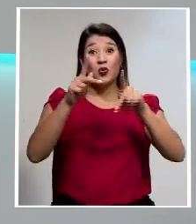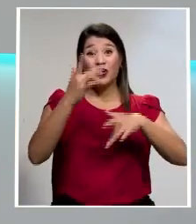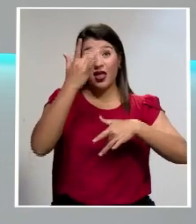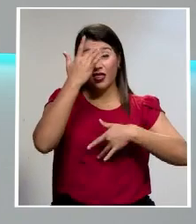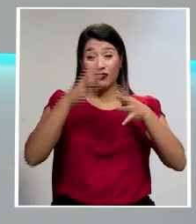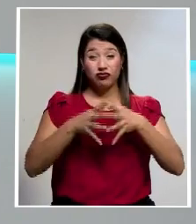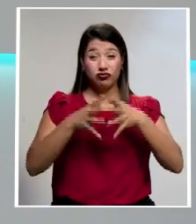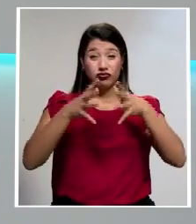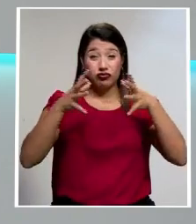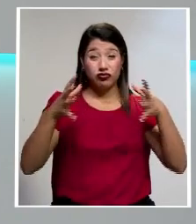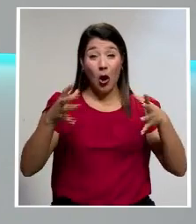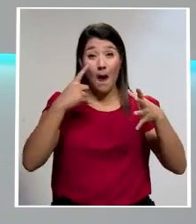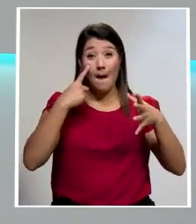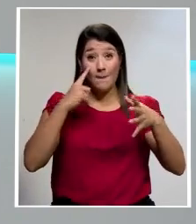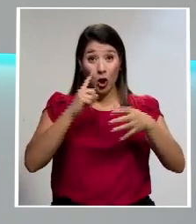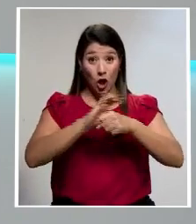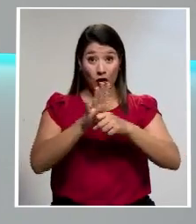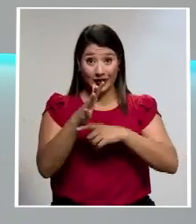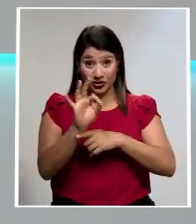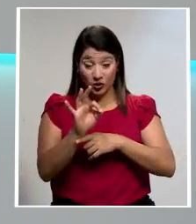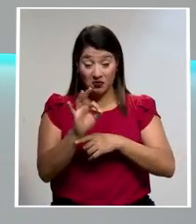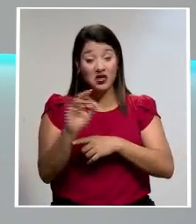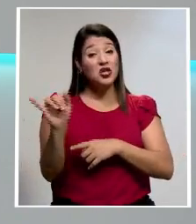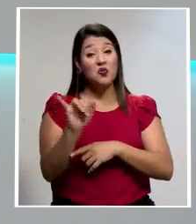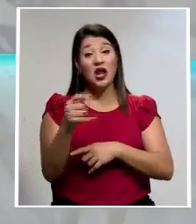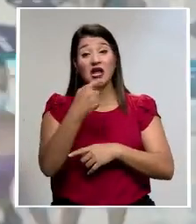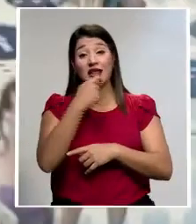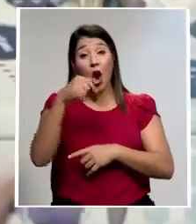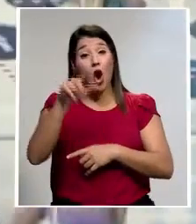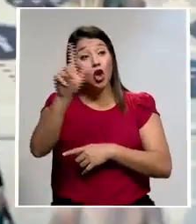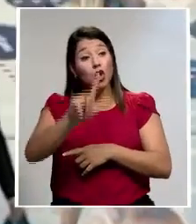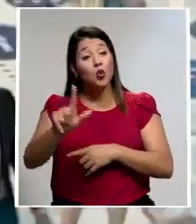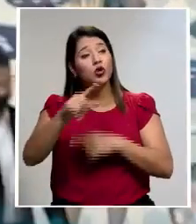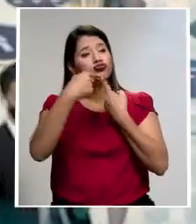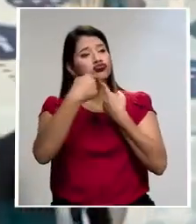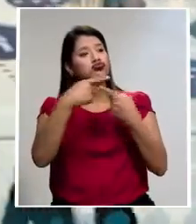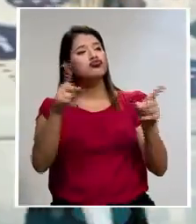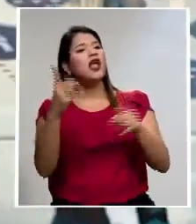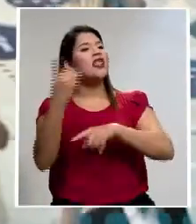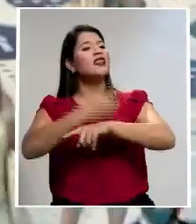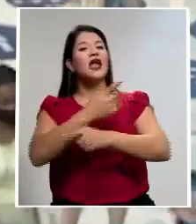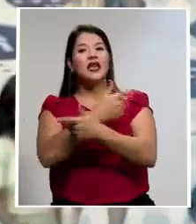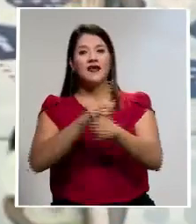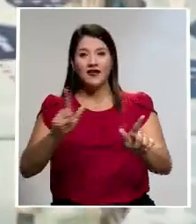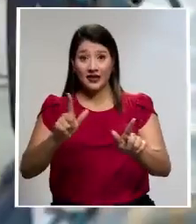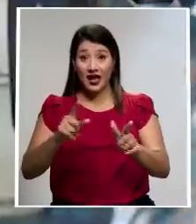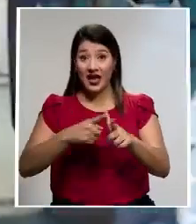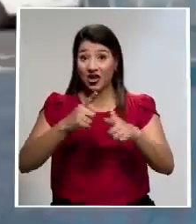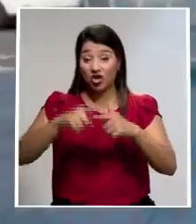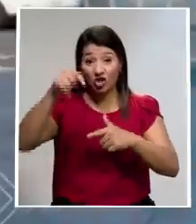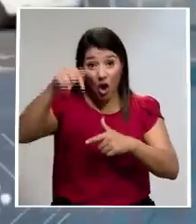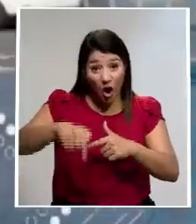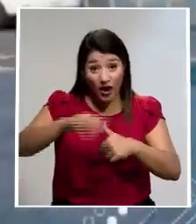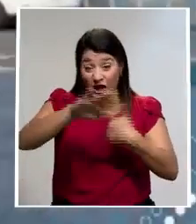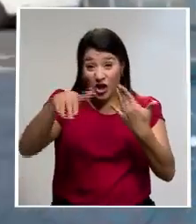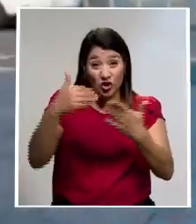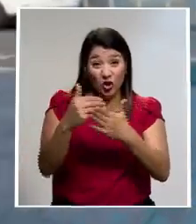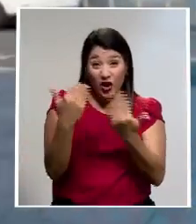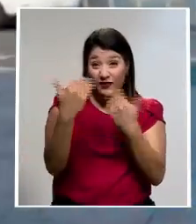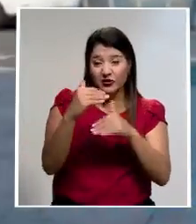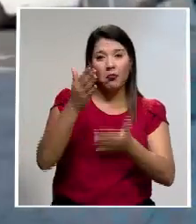por la COVID-19, Inglaterra denominó este lunes el Día de la Libertad, pues se levantaron todo tipo